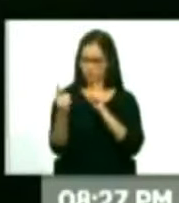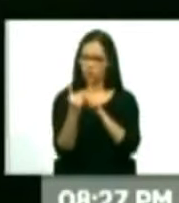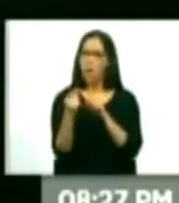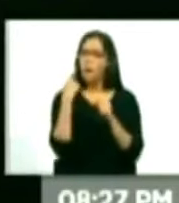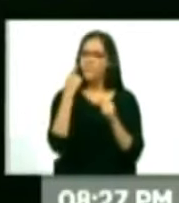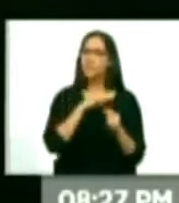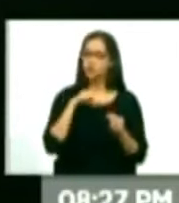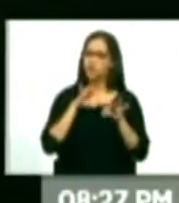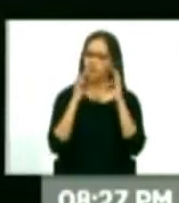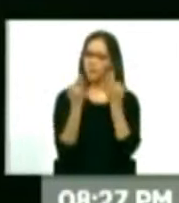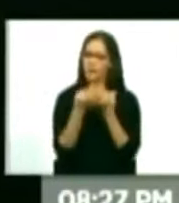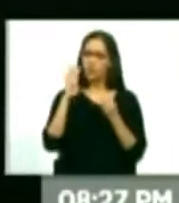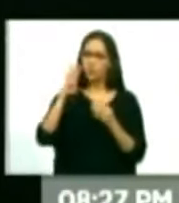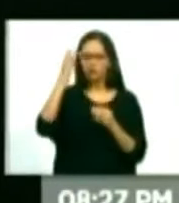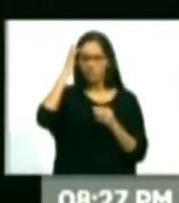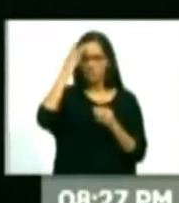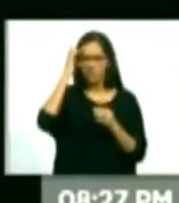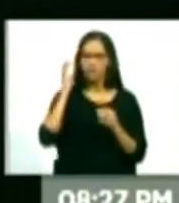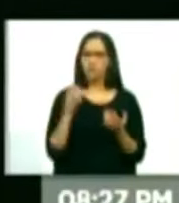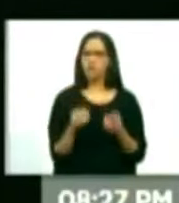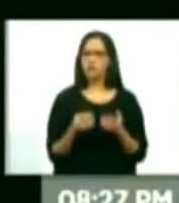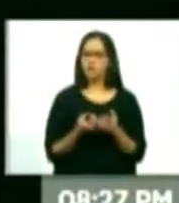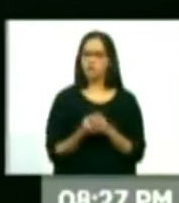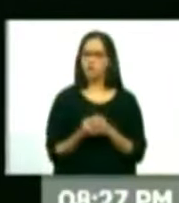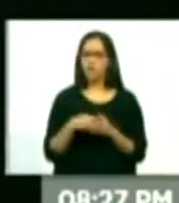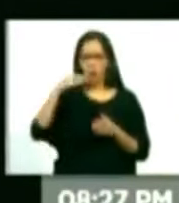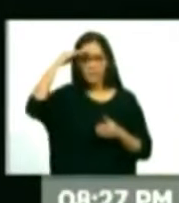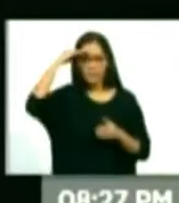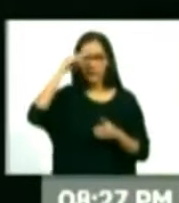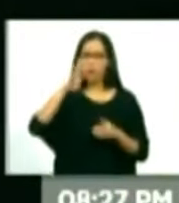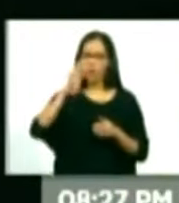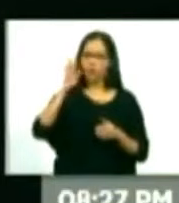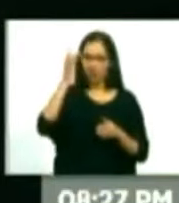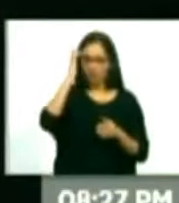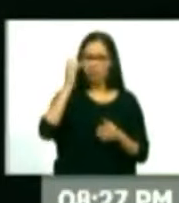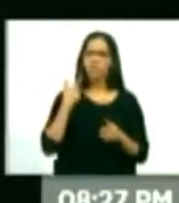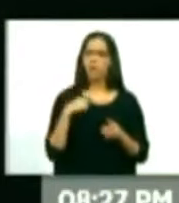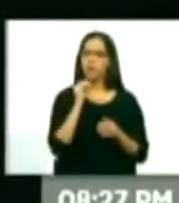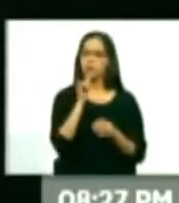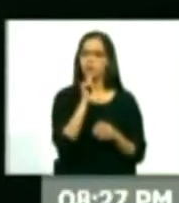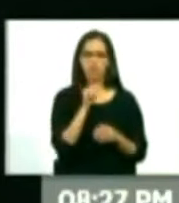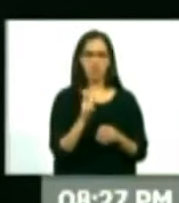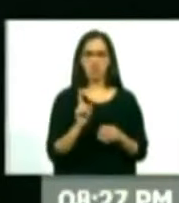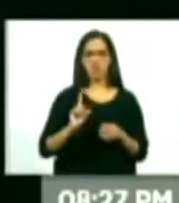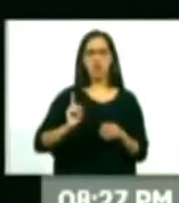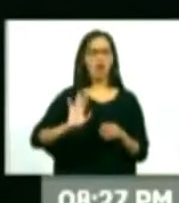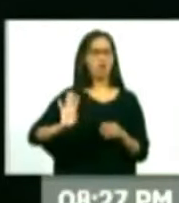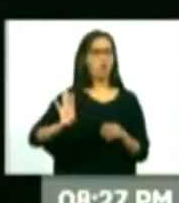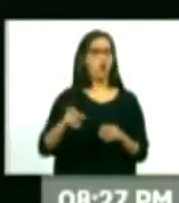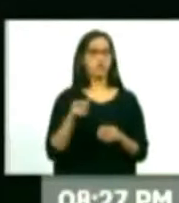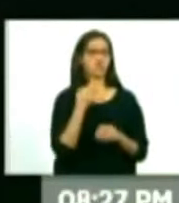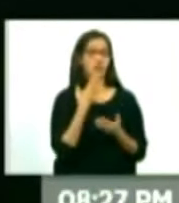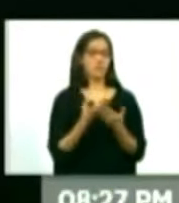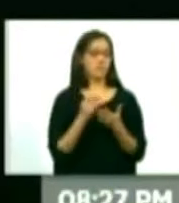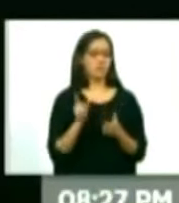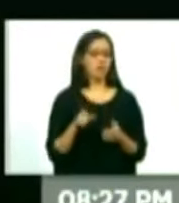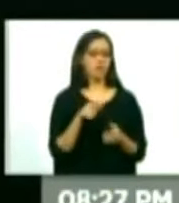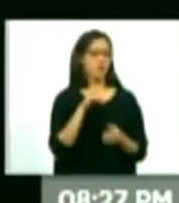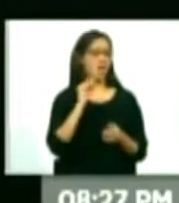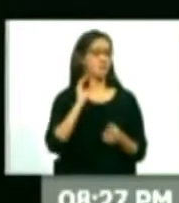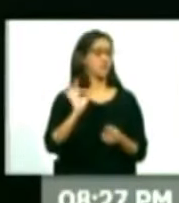somos los familiares del 4 de febrero, de los oficiales del 4 de febrero, porque tenemos una denuncia. No, eso no está permitido en pauta